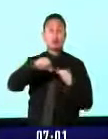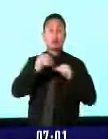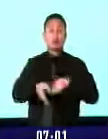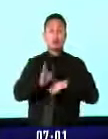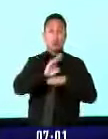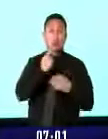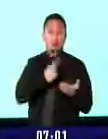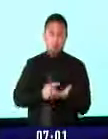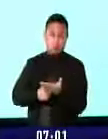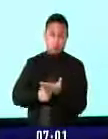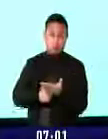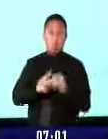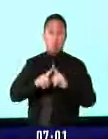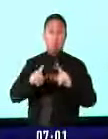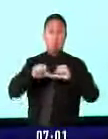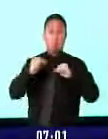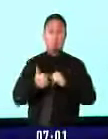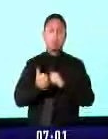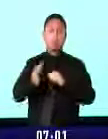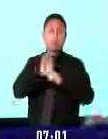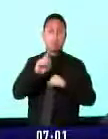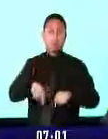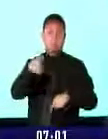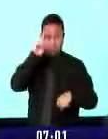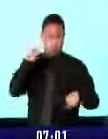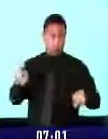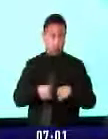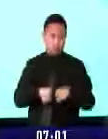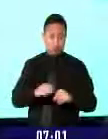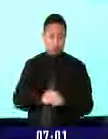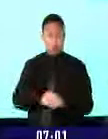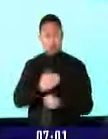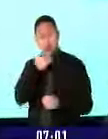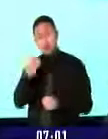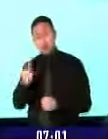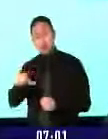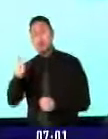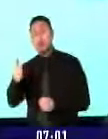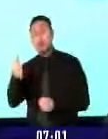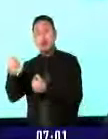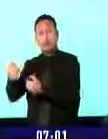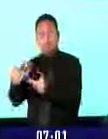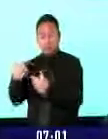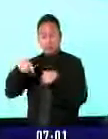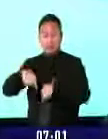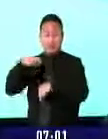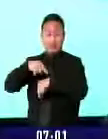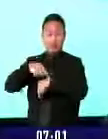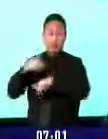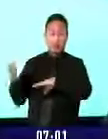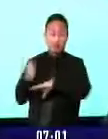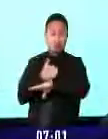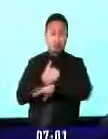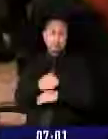Pleno. Sin embargo, asambleístas que no están de acuerdo proponen un informe que modifique los plazos para la interrupción del aborto.